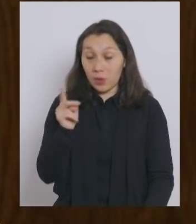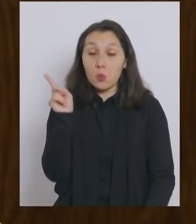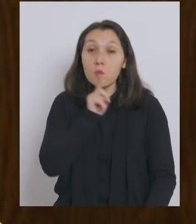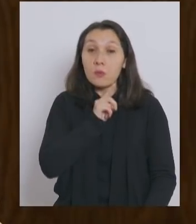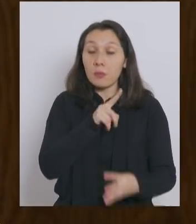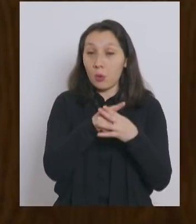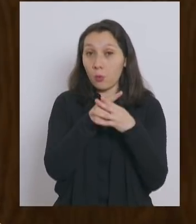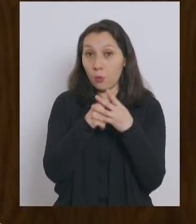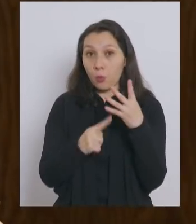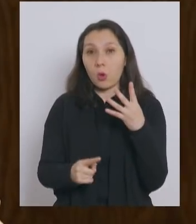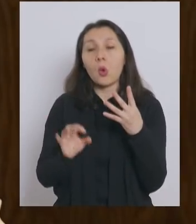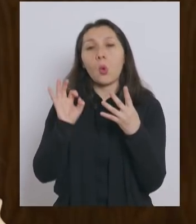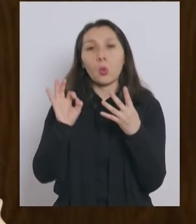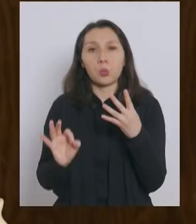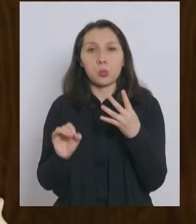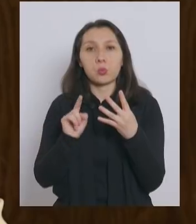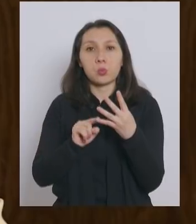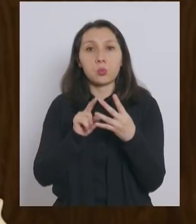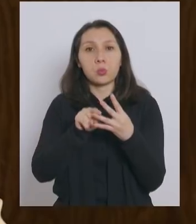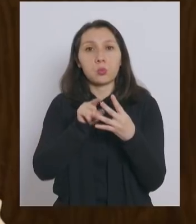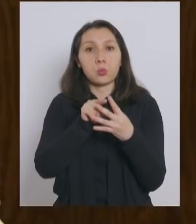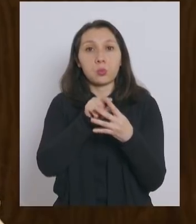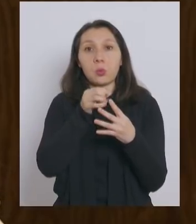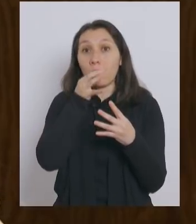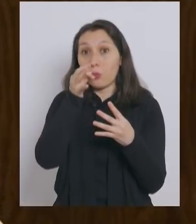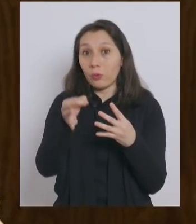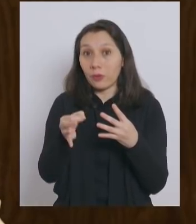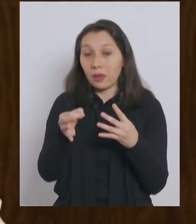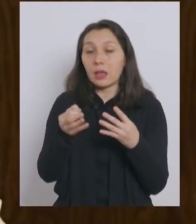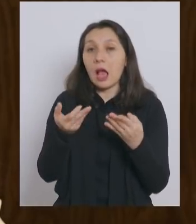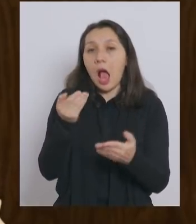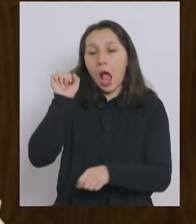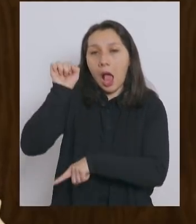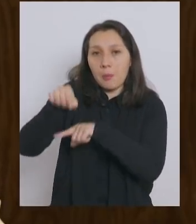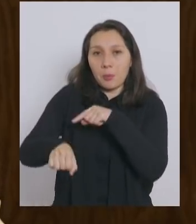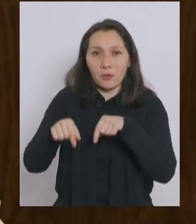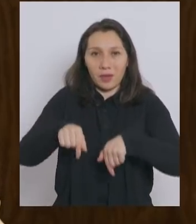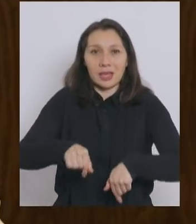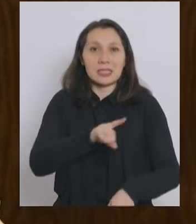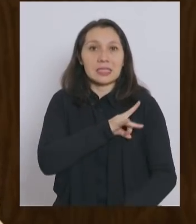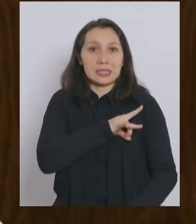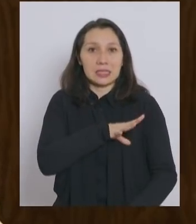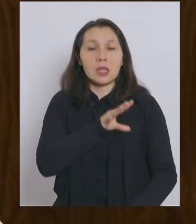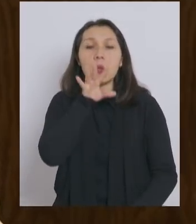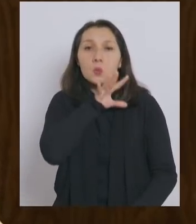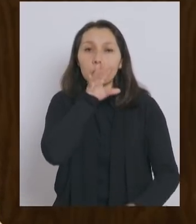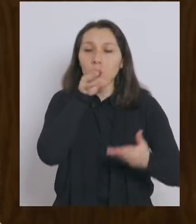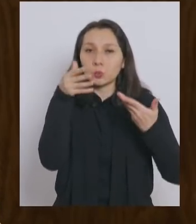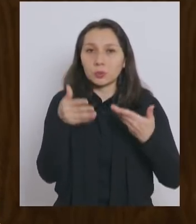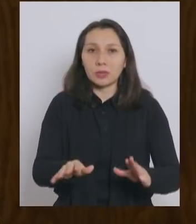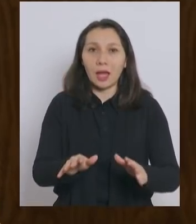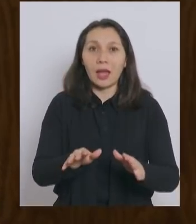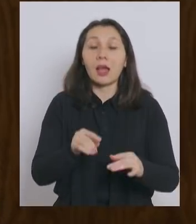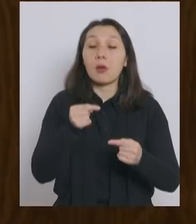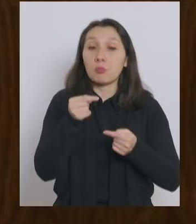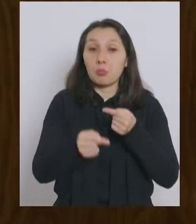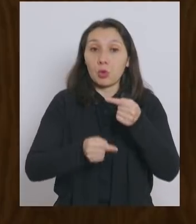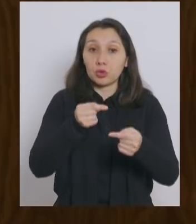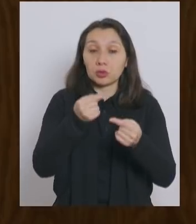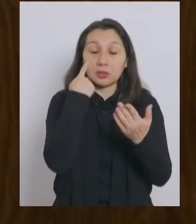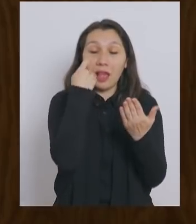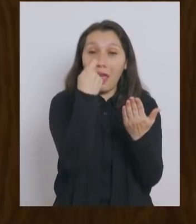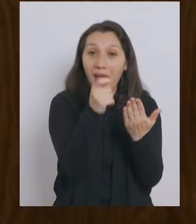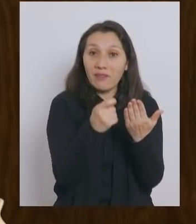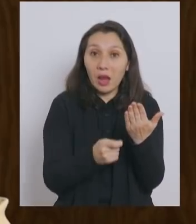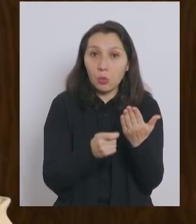4 son precisamente las 4 que nosotros hemos aprobado en el país y cuyo proceso de